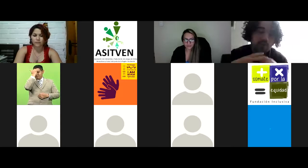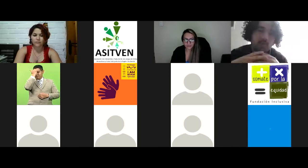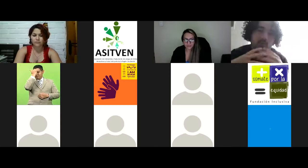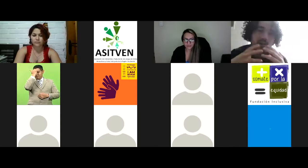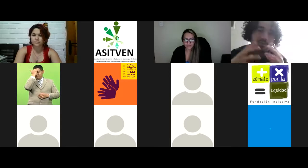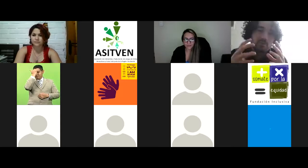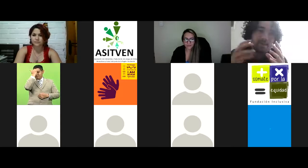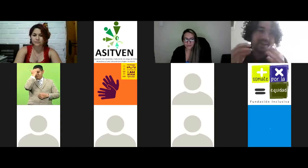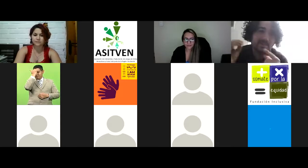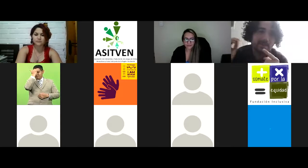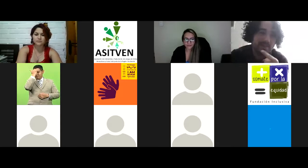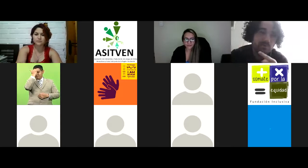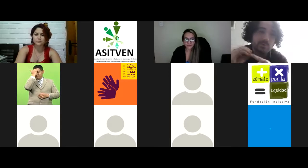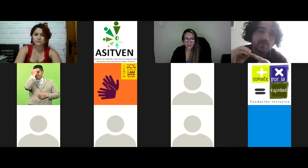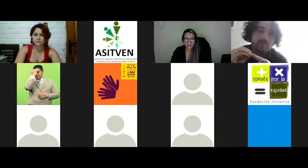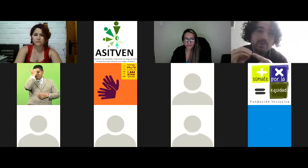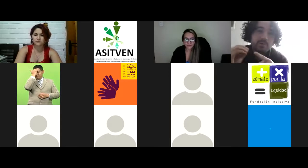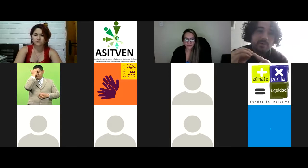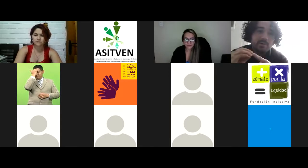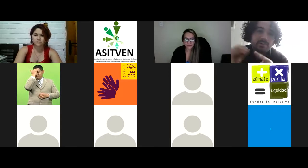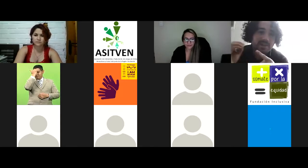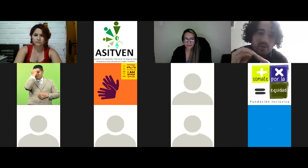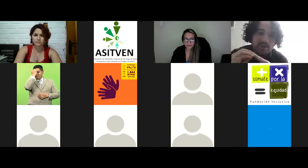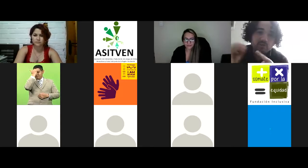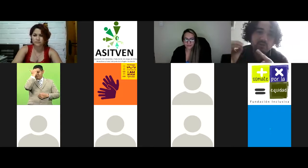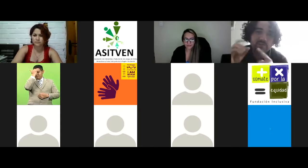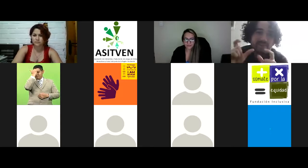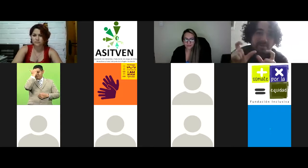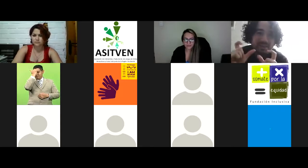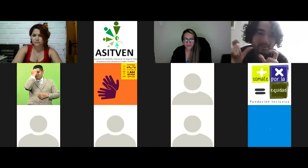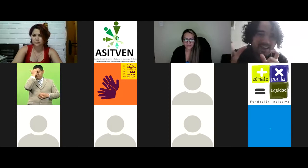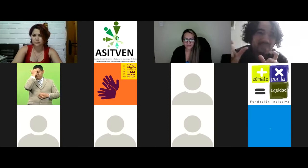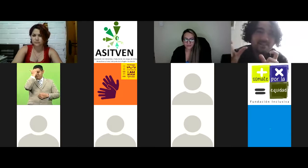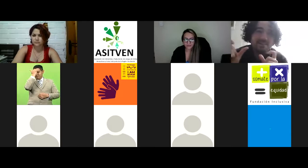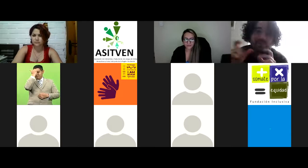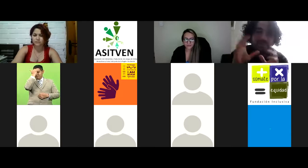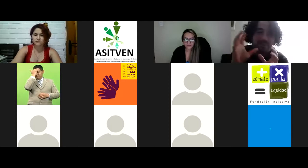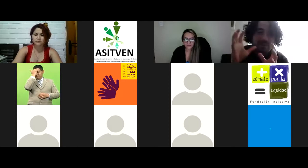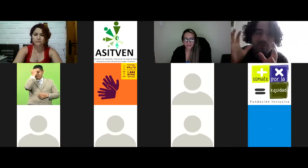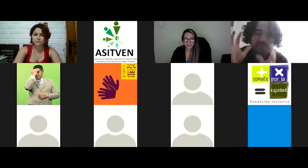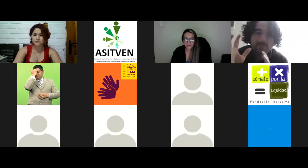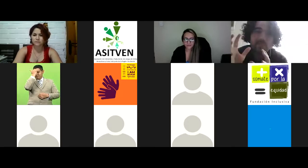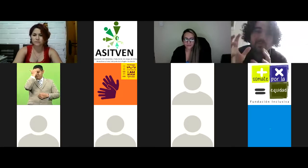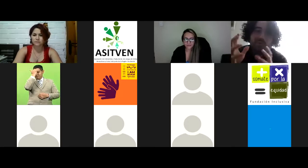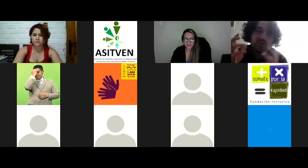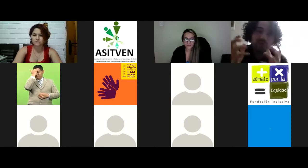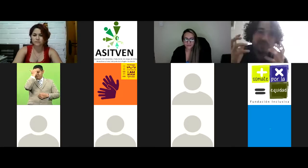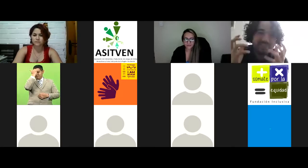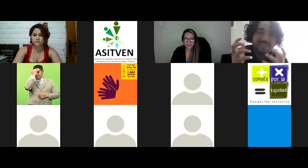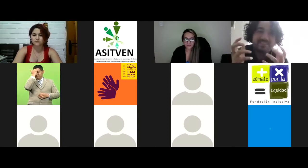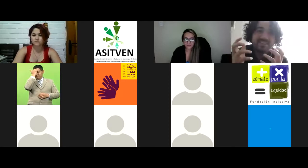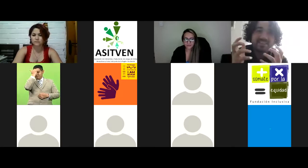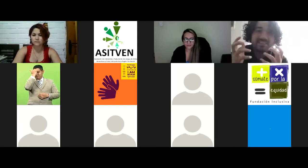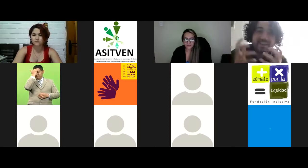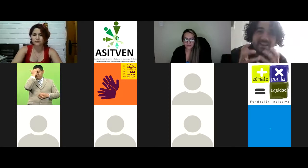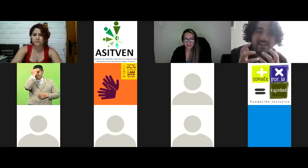ocurrido mucho que para determinado tecnolecto, de determinada palabra o determinado concepto, no sé